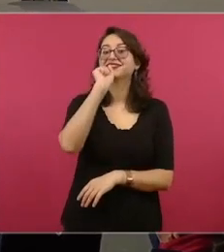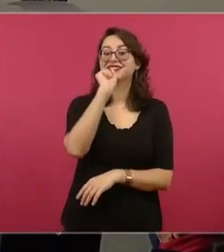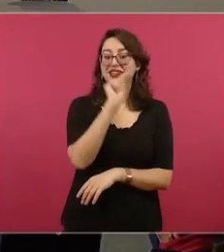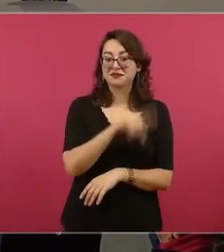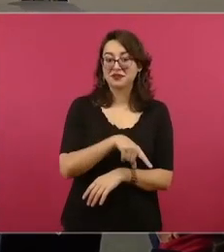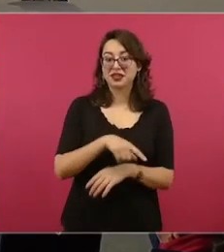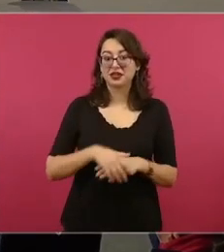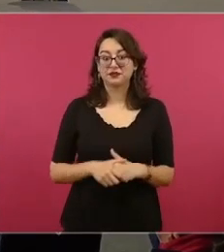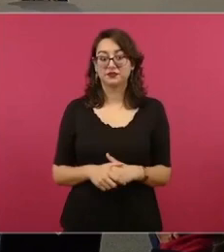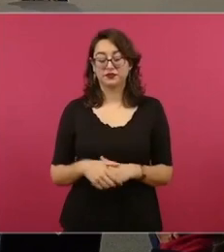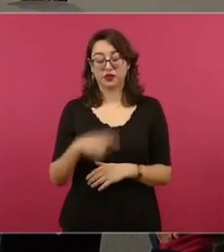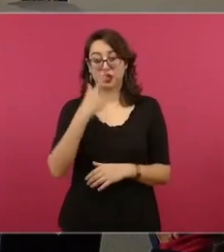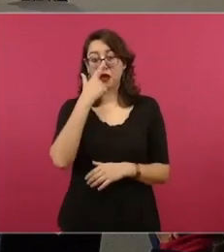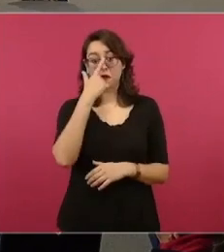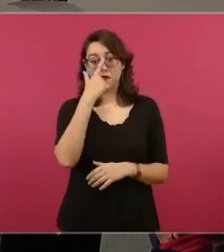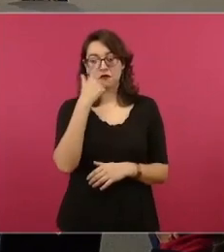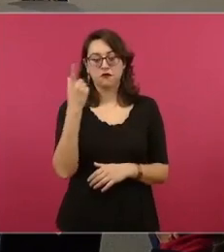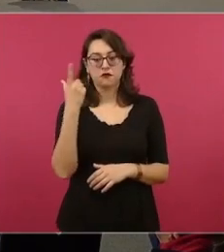del 18